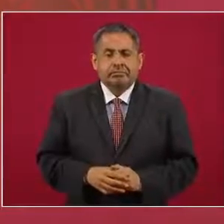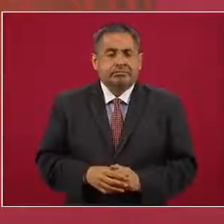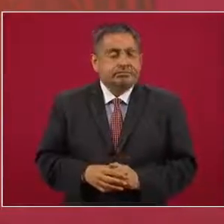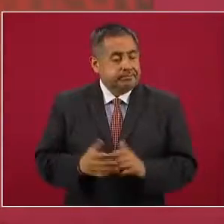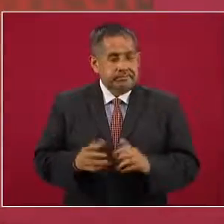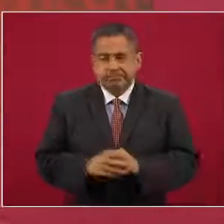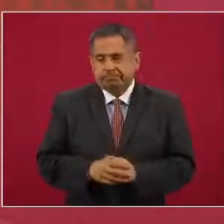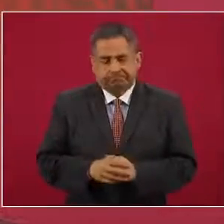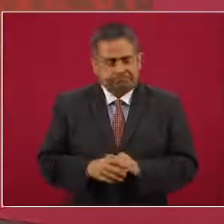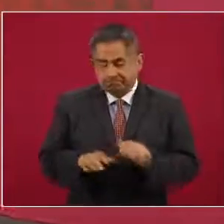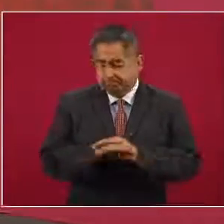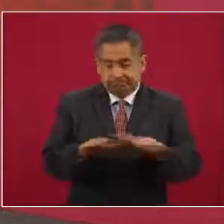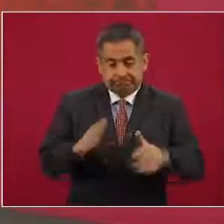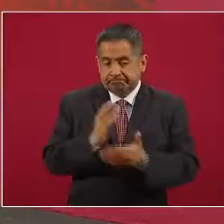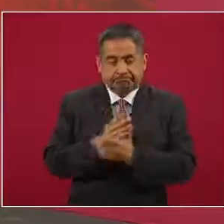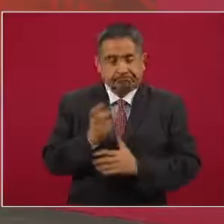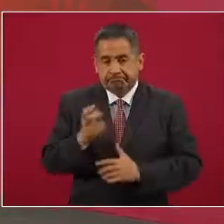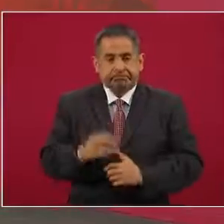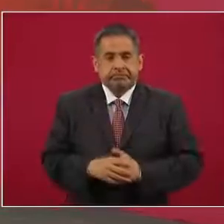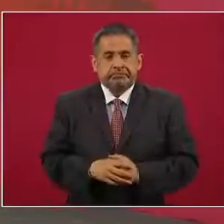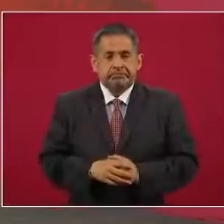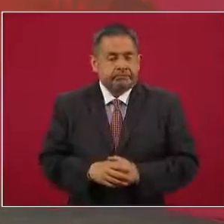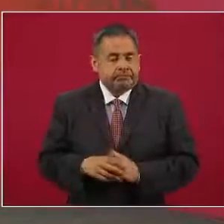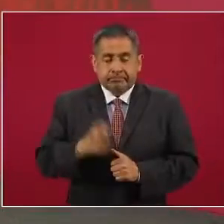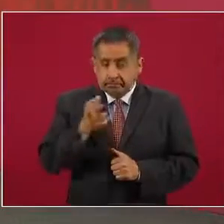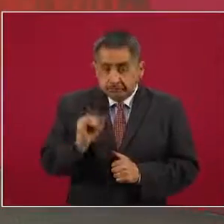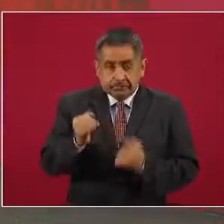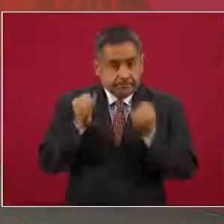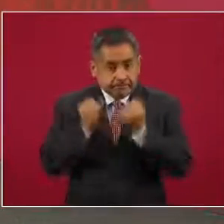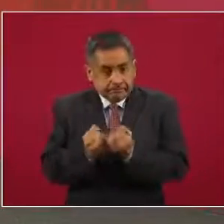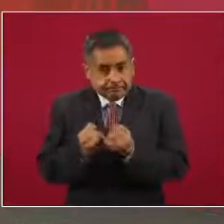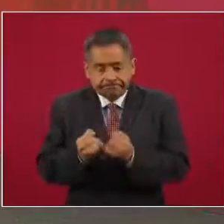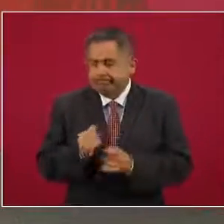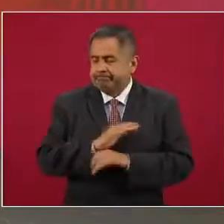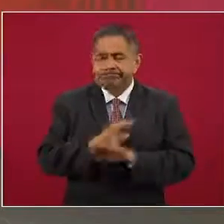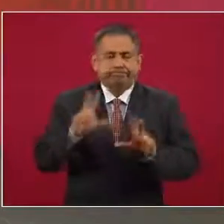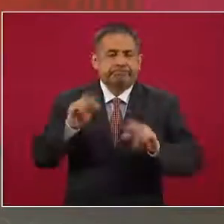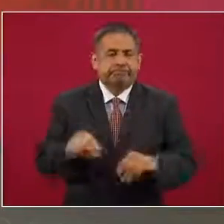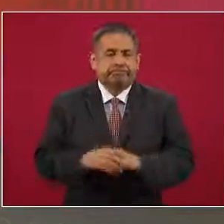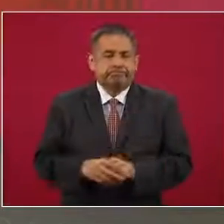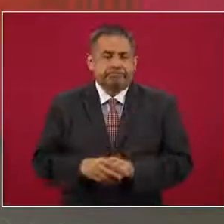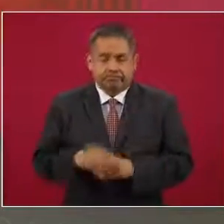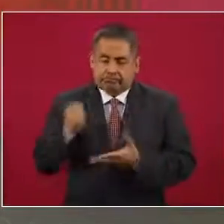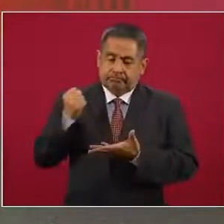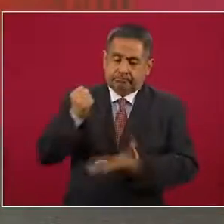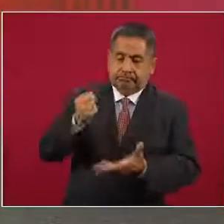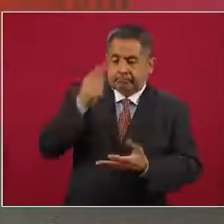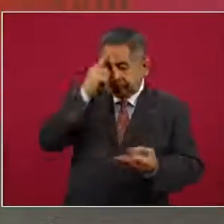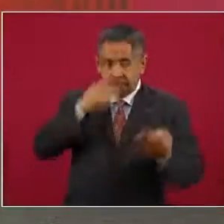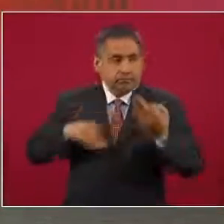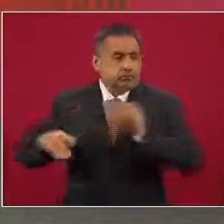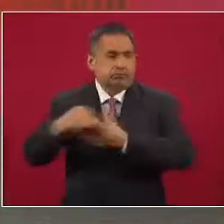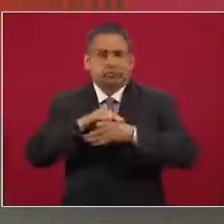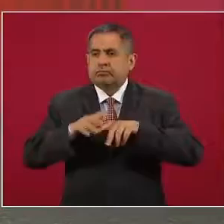Entonces, ya no es así, el presupuesto es de todos, se cuida,